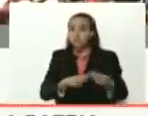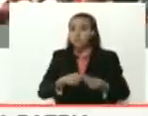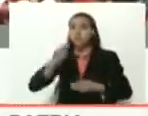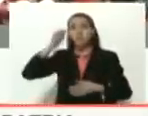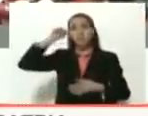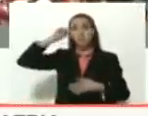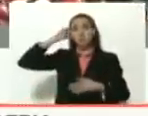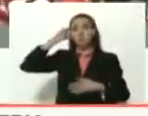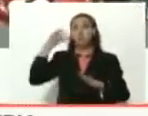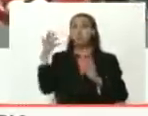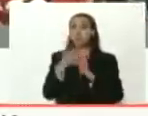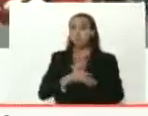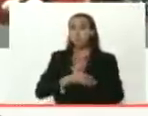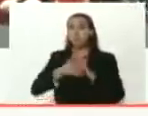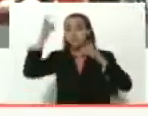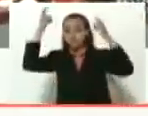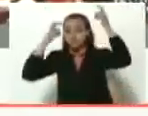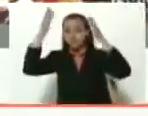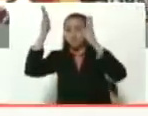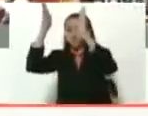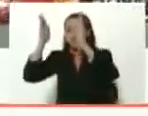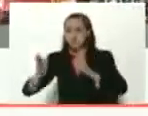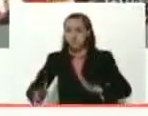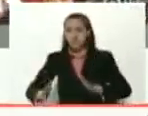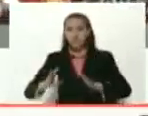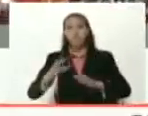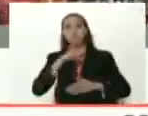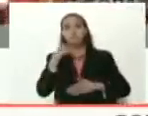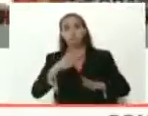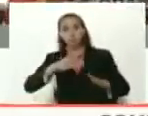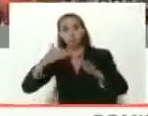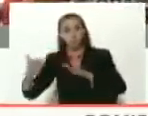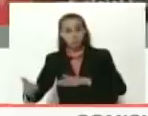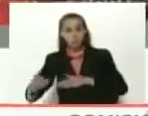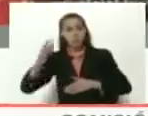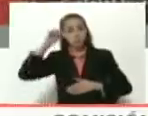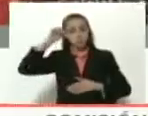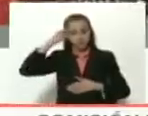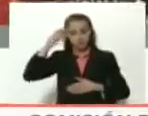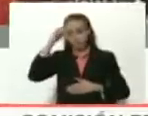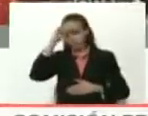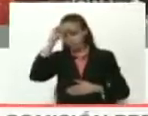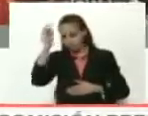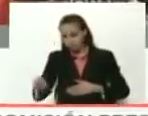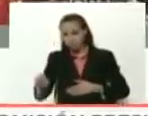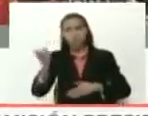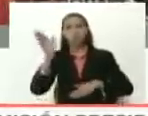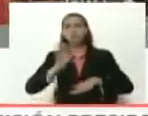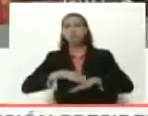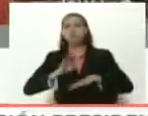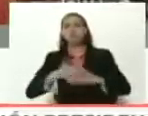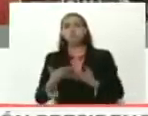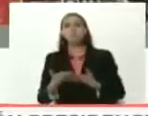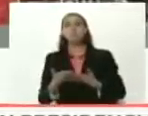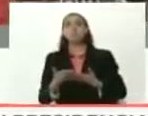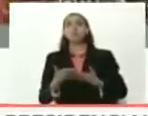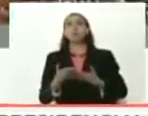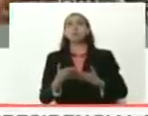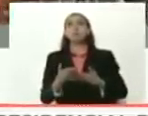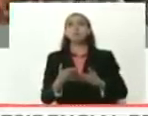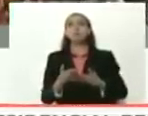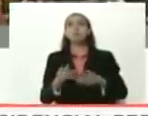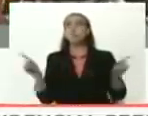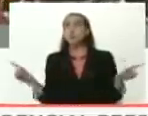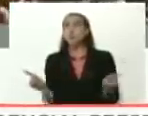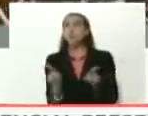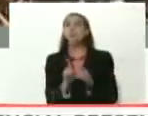recordando la partida del comandante Chávez. Y recordar al comandante Chávez es recordar al